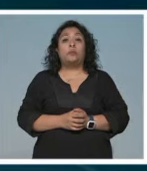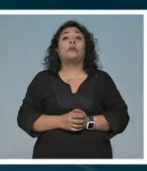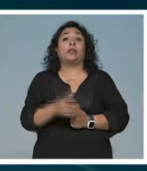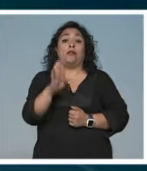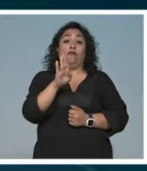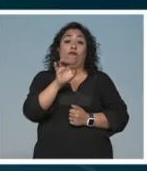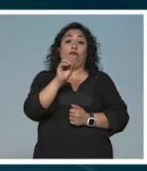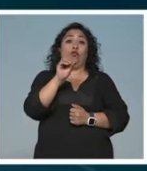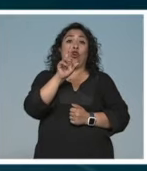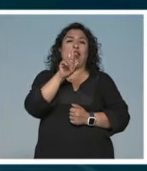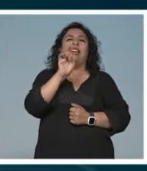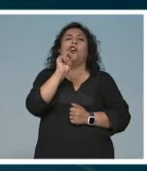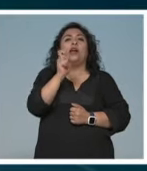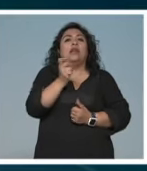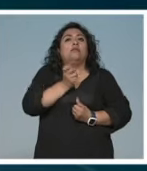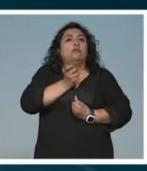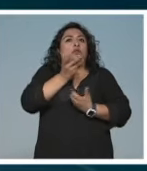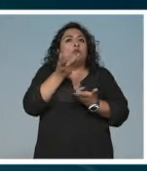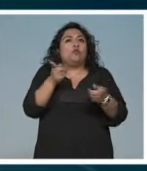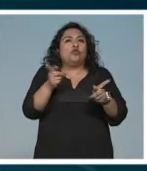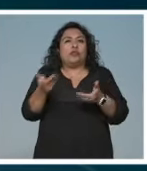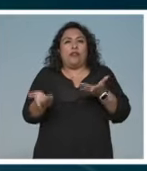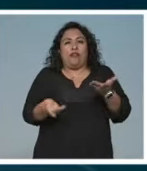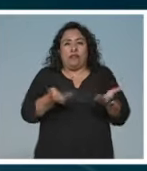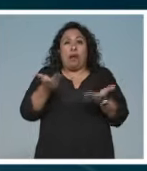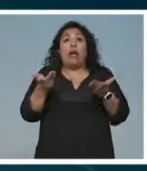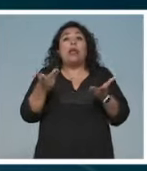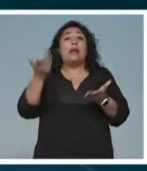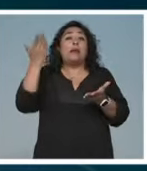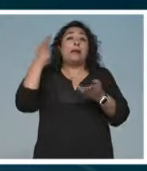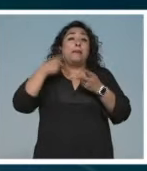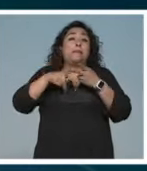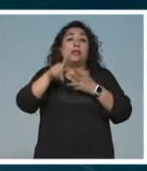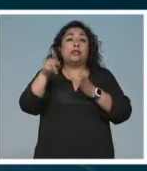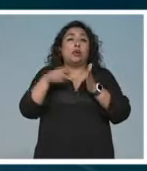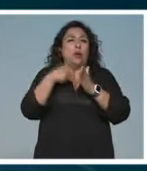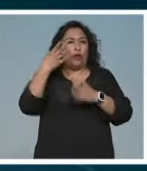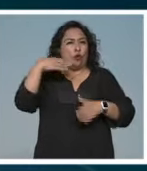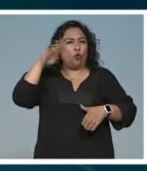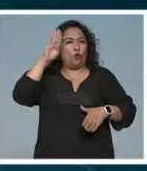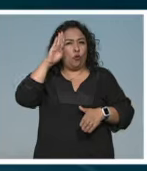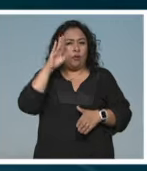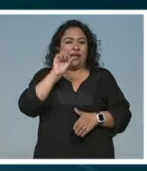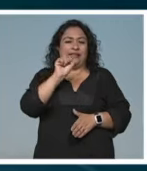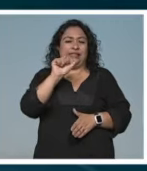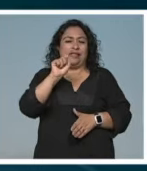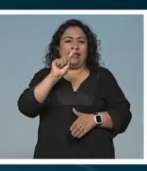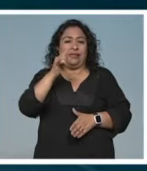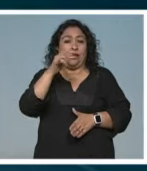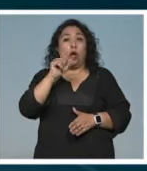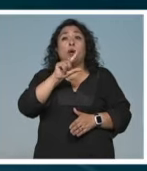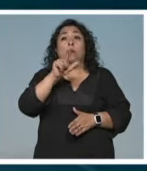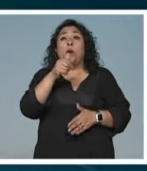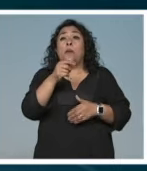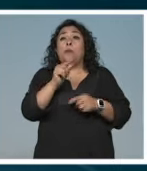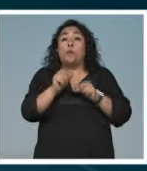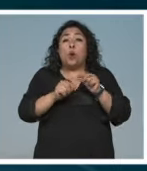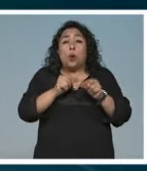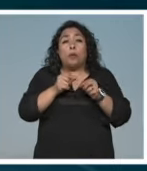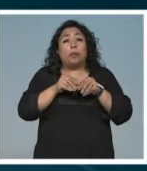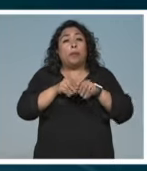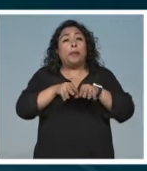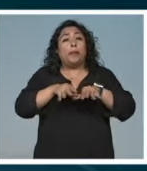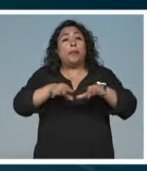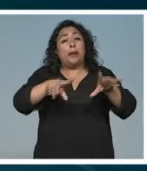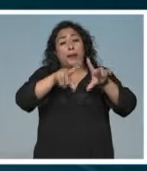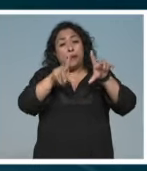El bolero es una manifestación músico-dancística cuyo origen fue en Santiago de Cuba. Sin embargo, poco a poco se fue extendiendo a